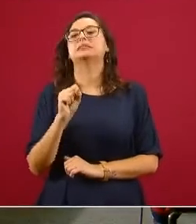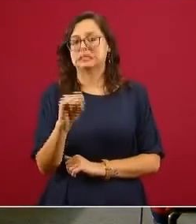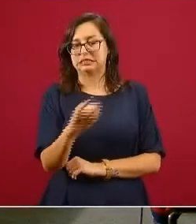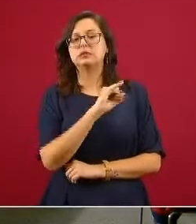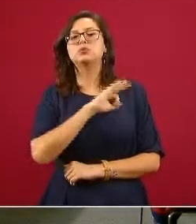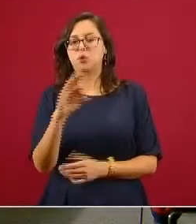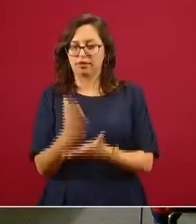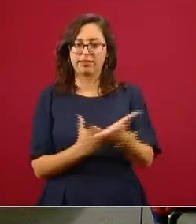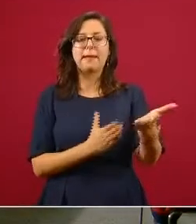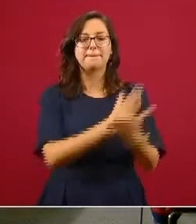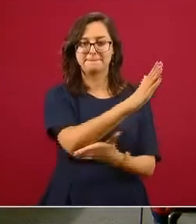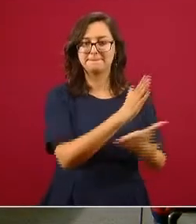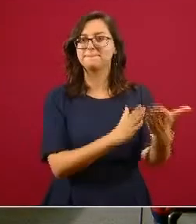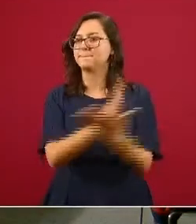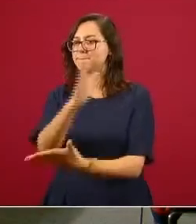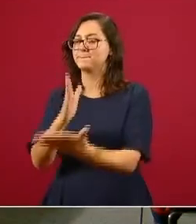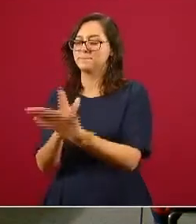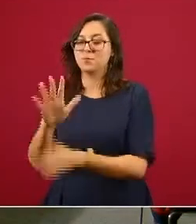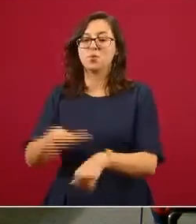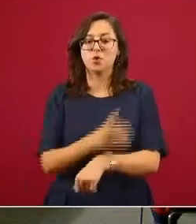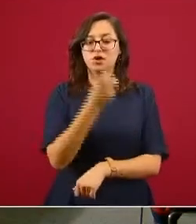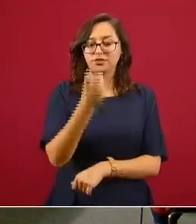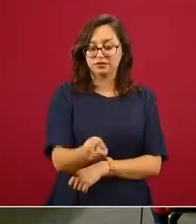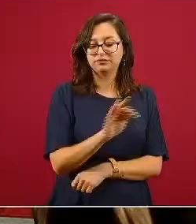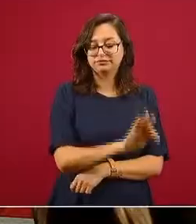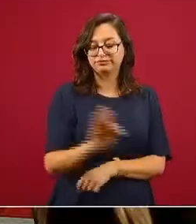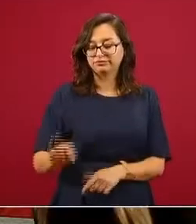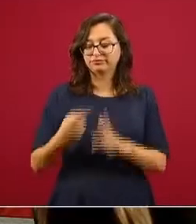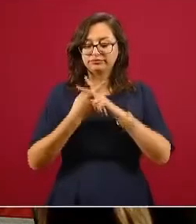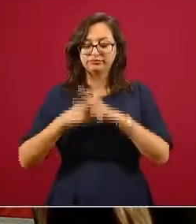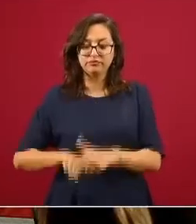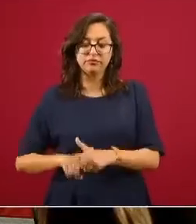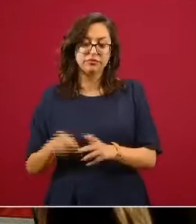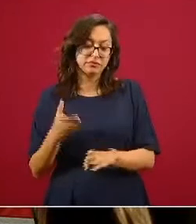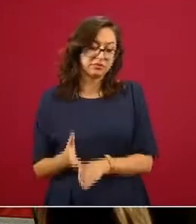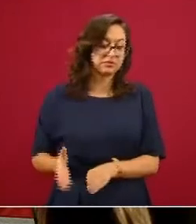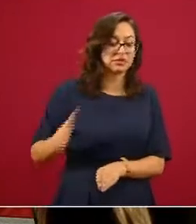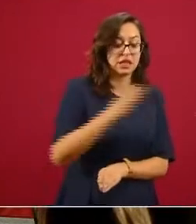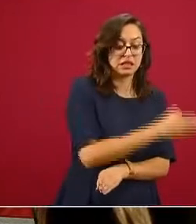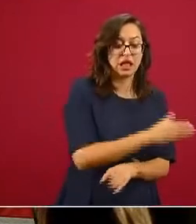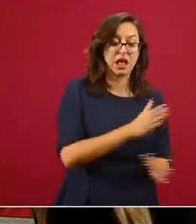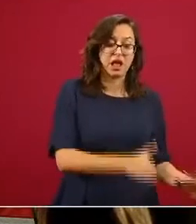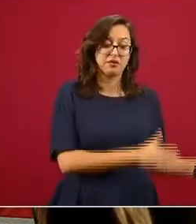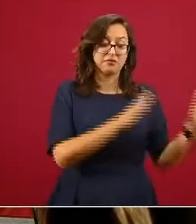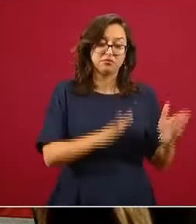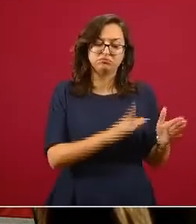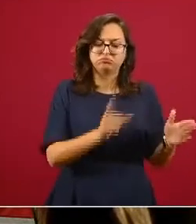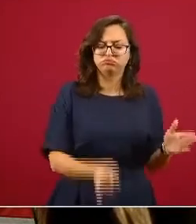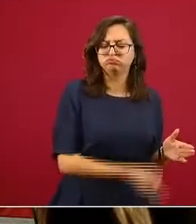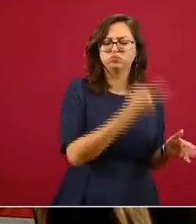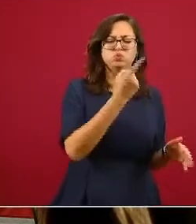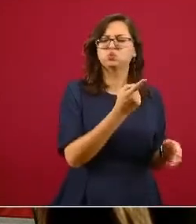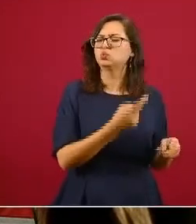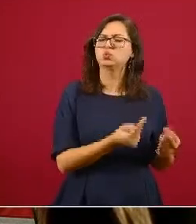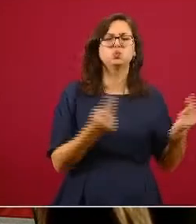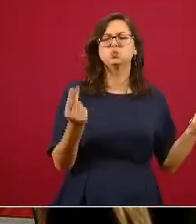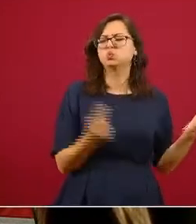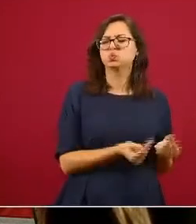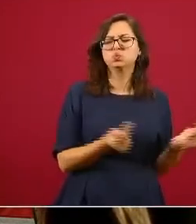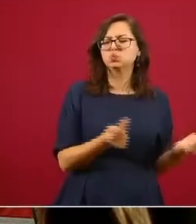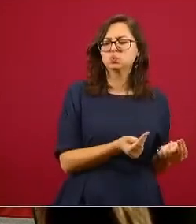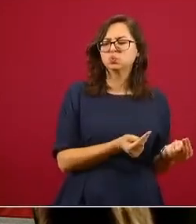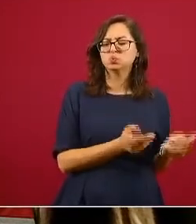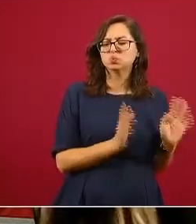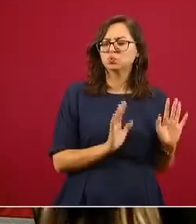materia. Entonces, por esa razón, aquí empezó, porque en toda la fase previa no necesitábamos que hubiera